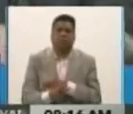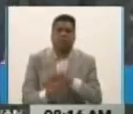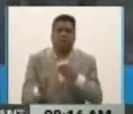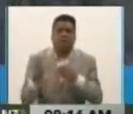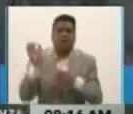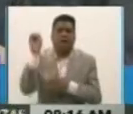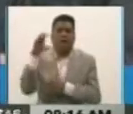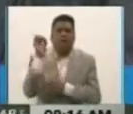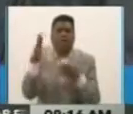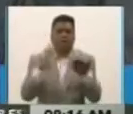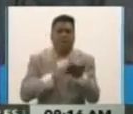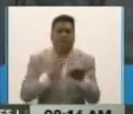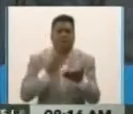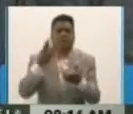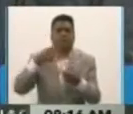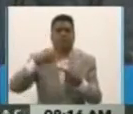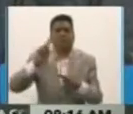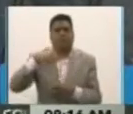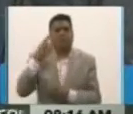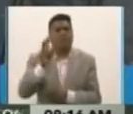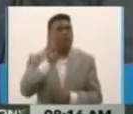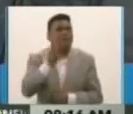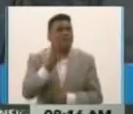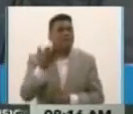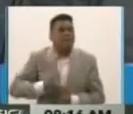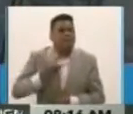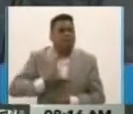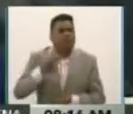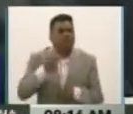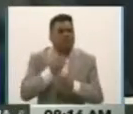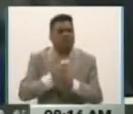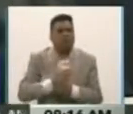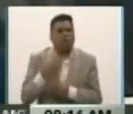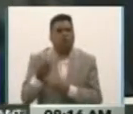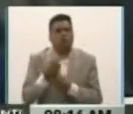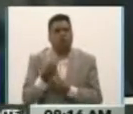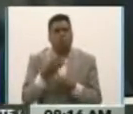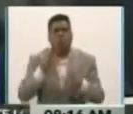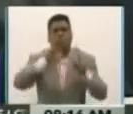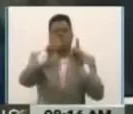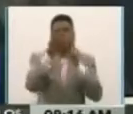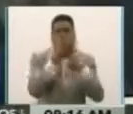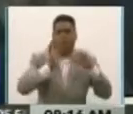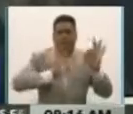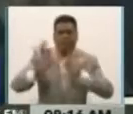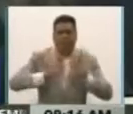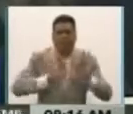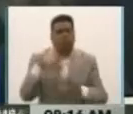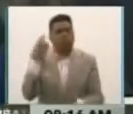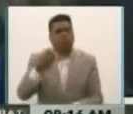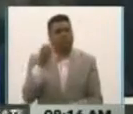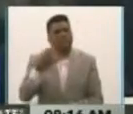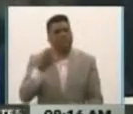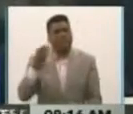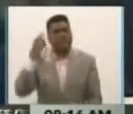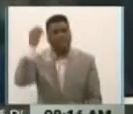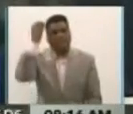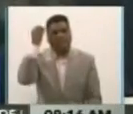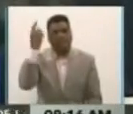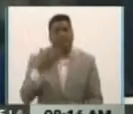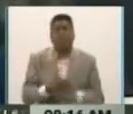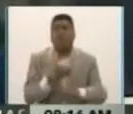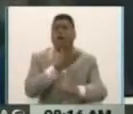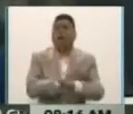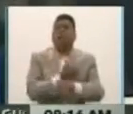Se van a la sala de teatro a ver esta importante obra. Alfredo, ¿cómo ha crecido la cultura teatral en nuestro país? Siempre hacemos la reflexión de que antes, en el pasado,